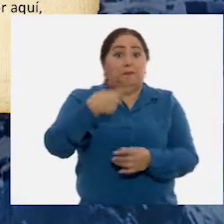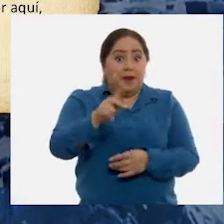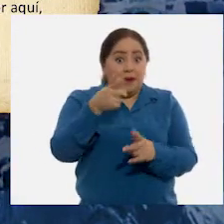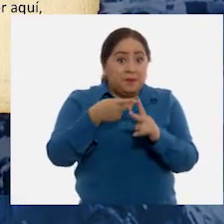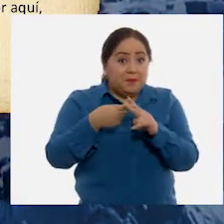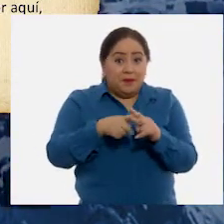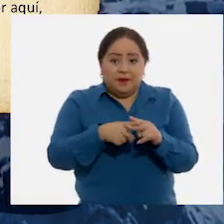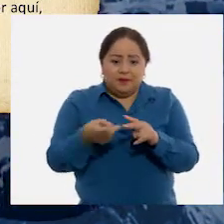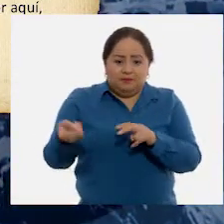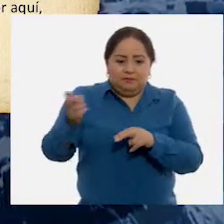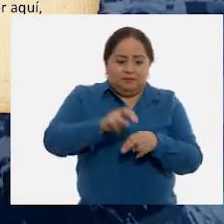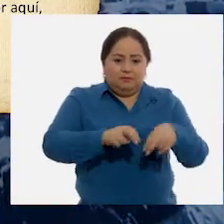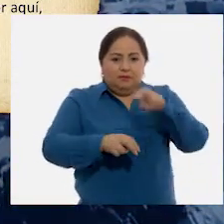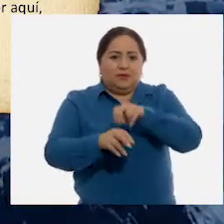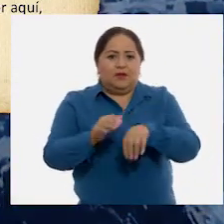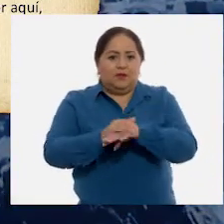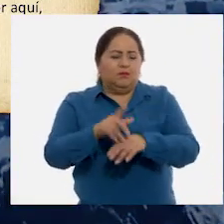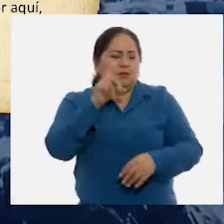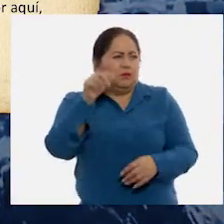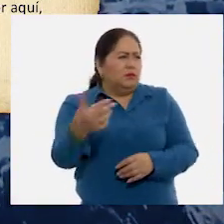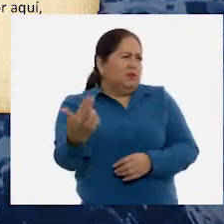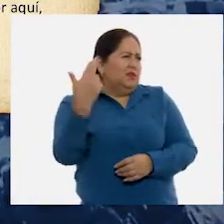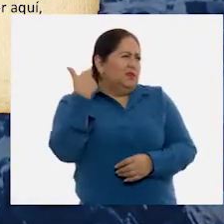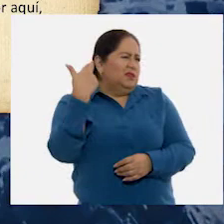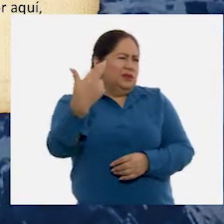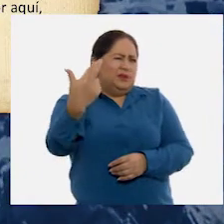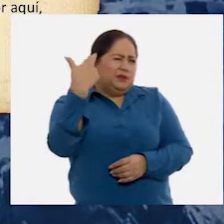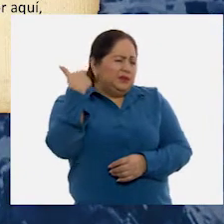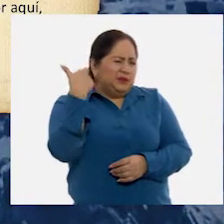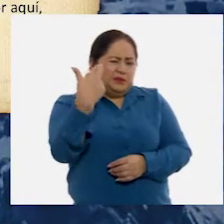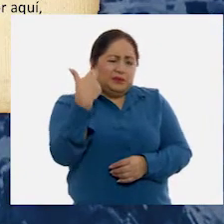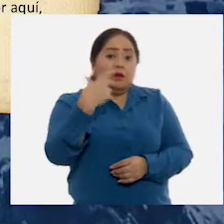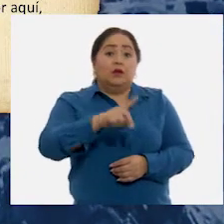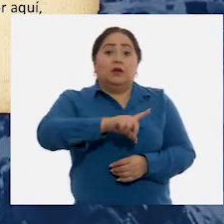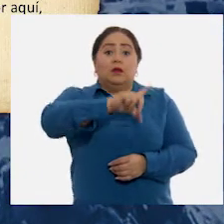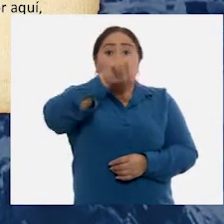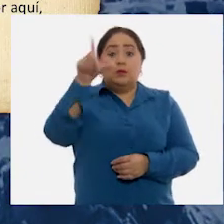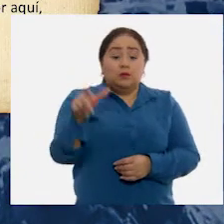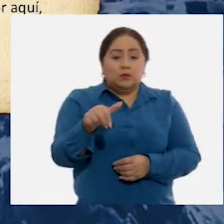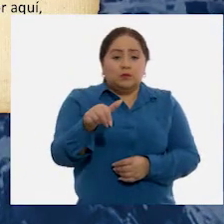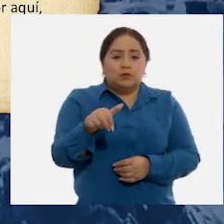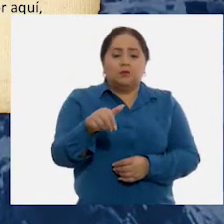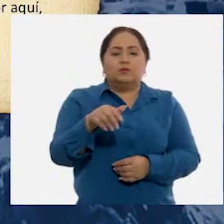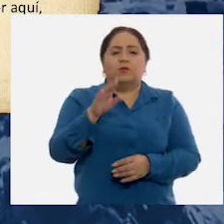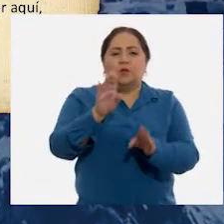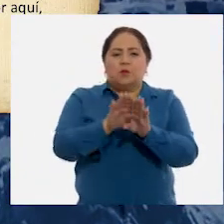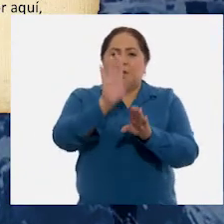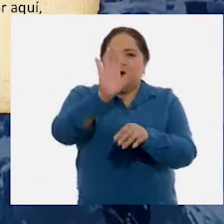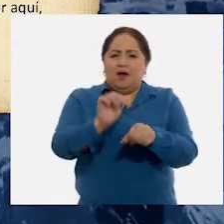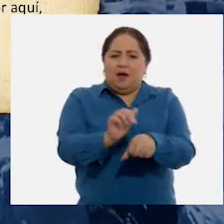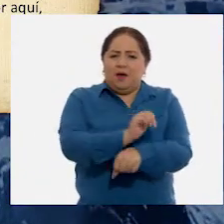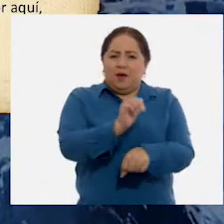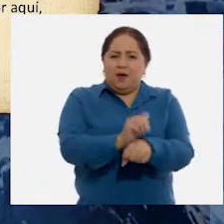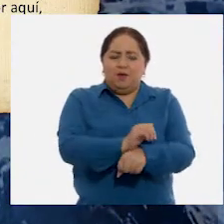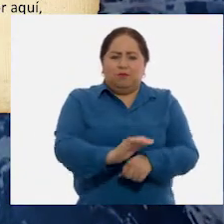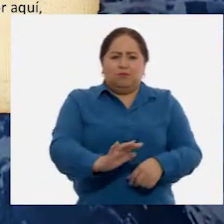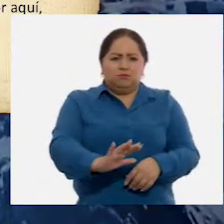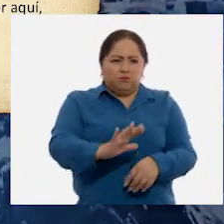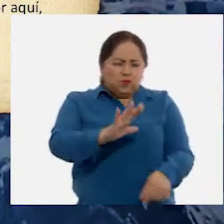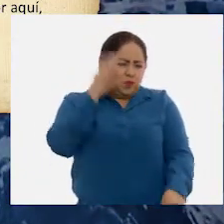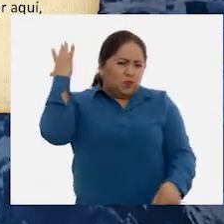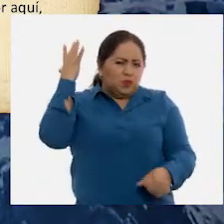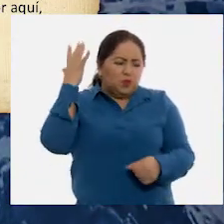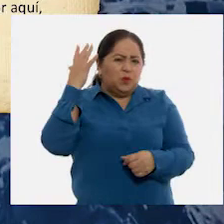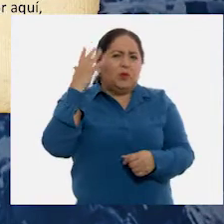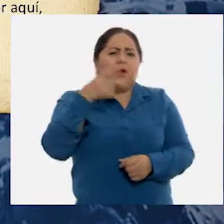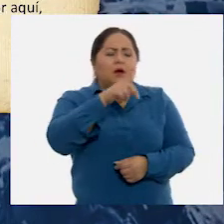comienzan a subir, amigo, y es un ruidazo que lo aturde. Luego, algo como un automóvil que va muy recio. Y